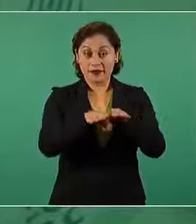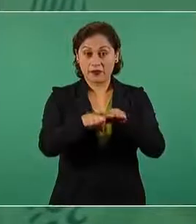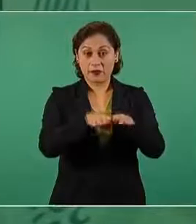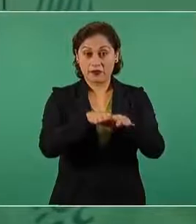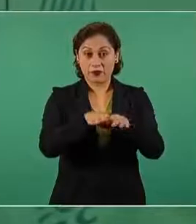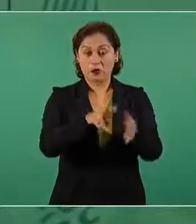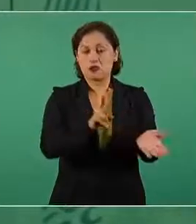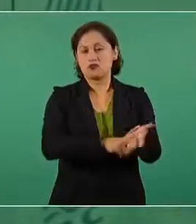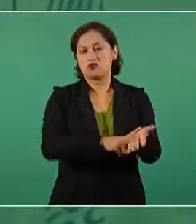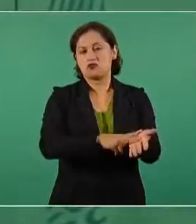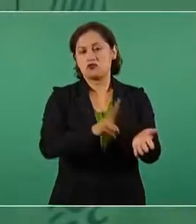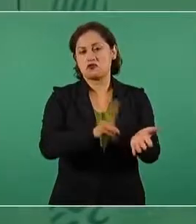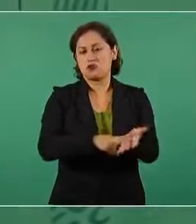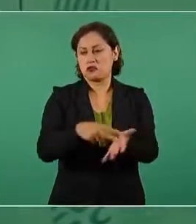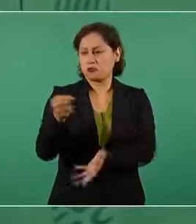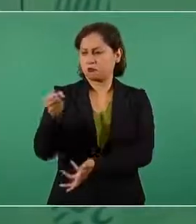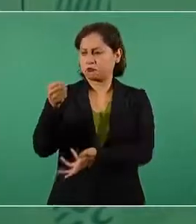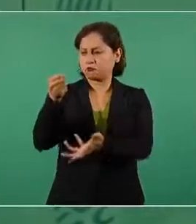que el capital